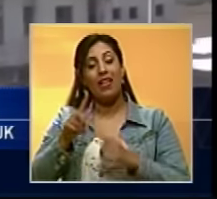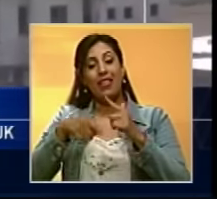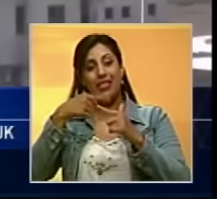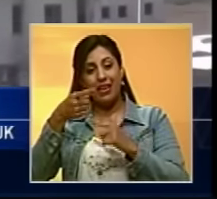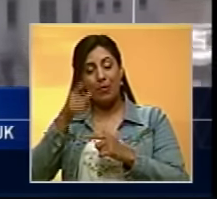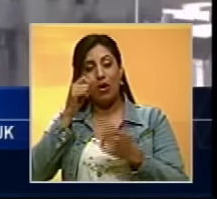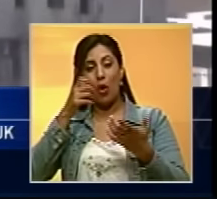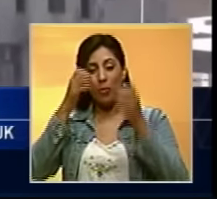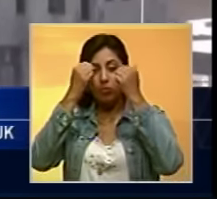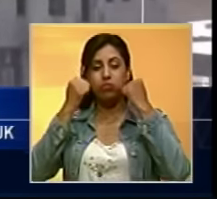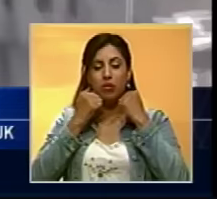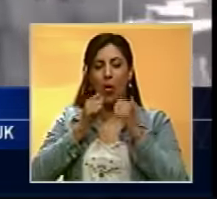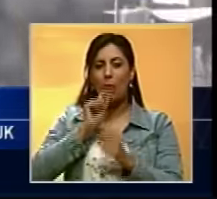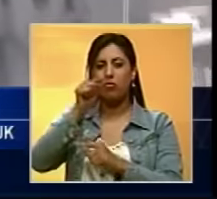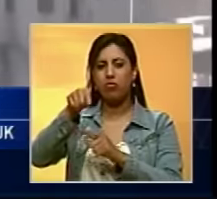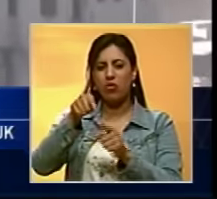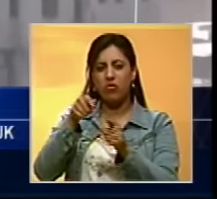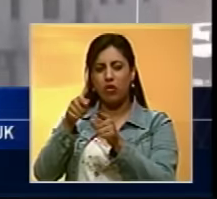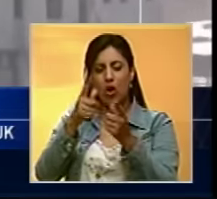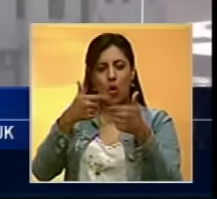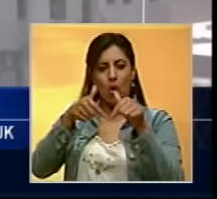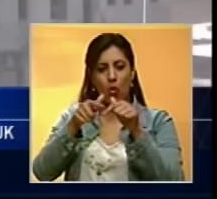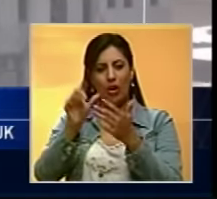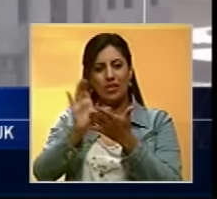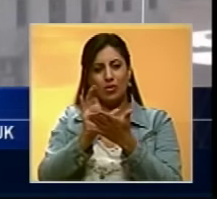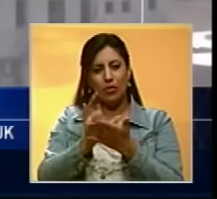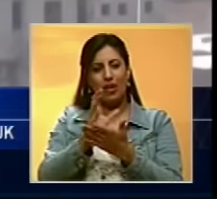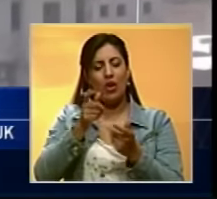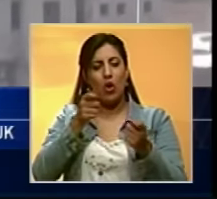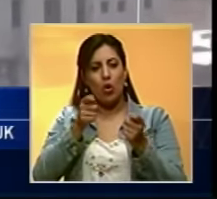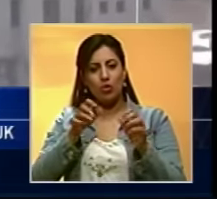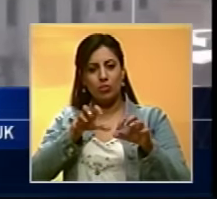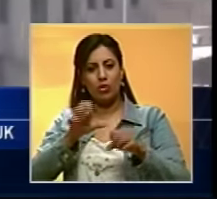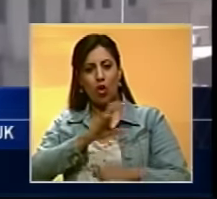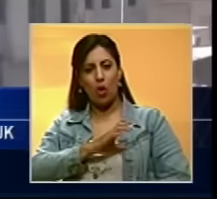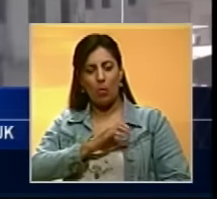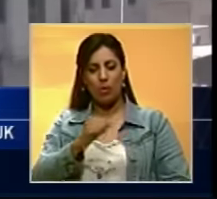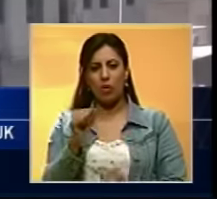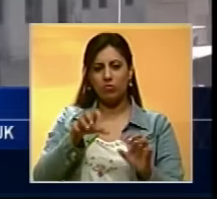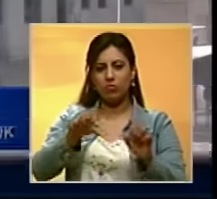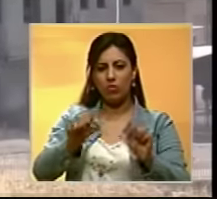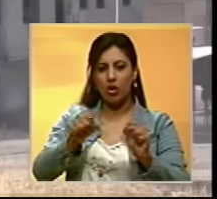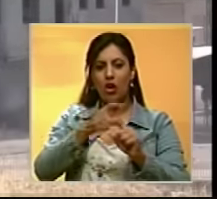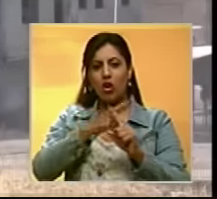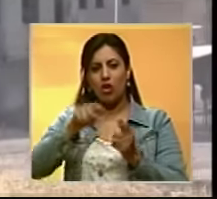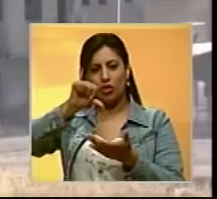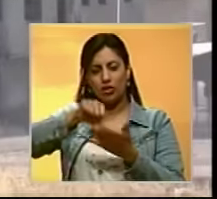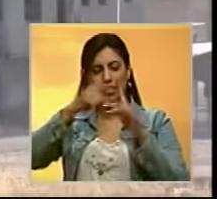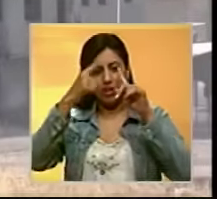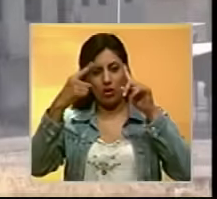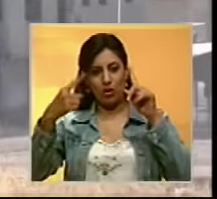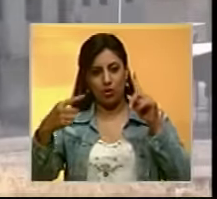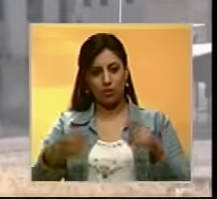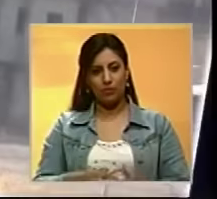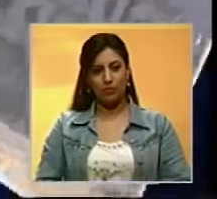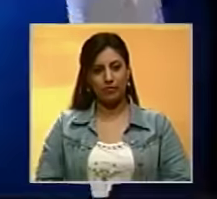luego de que jihadistas lanzaran un ataque en esa ciudad en la que lograron controlar comisarías de policía y una central